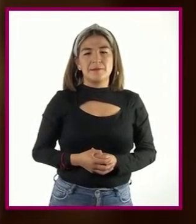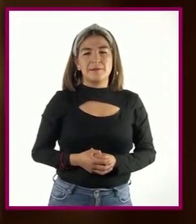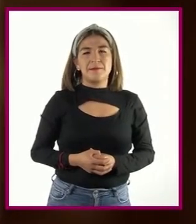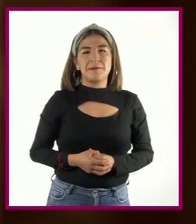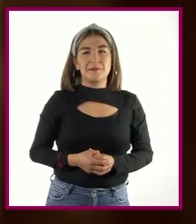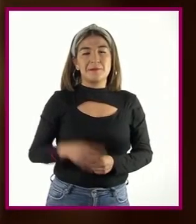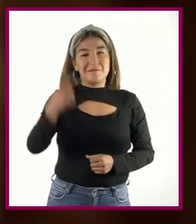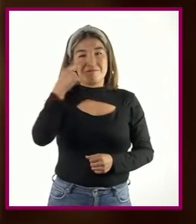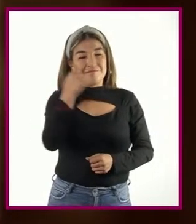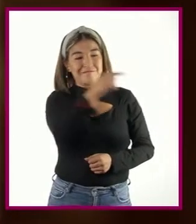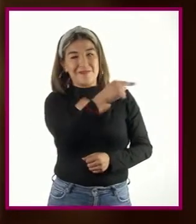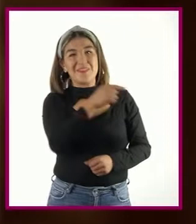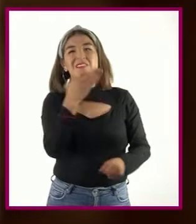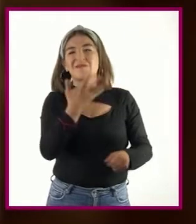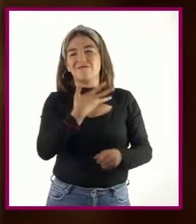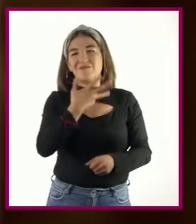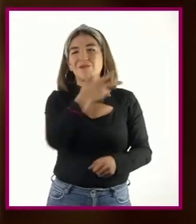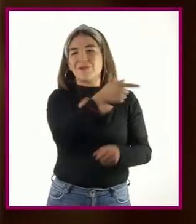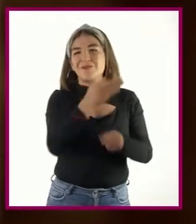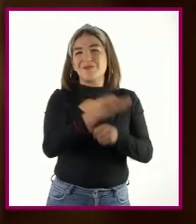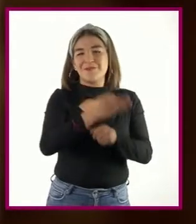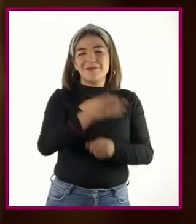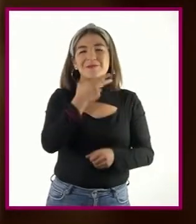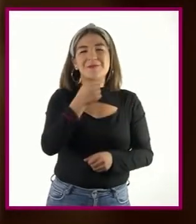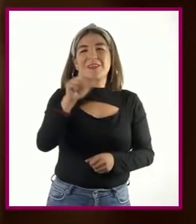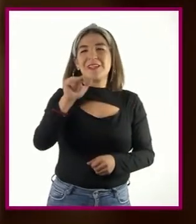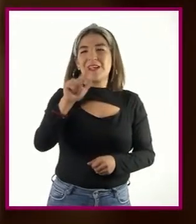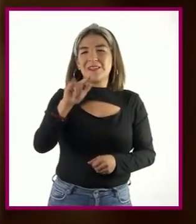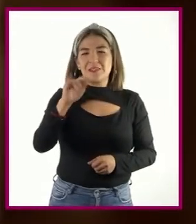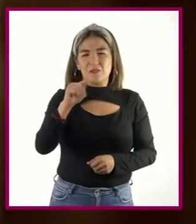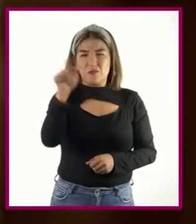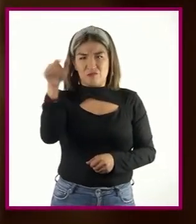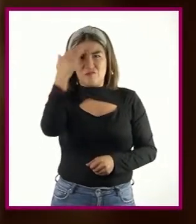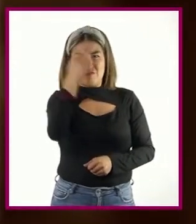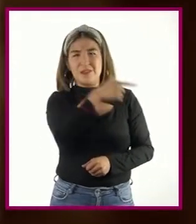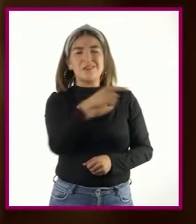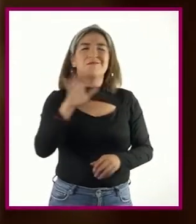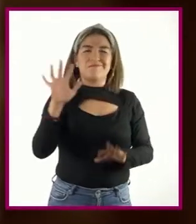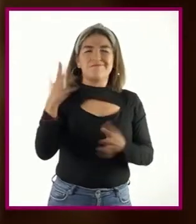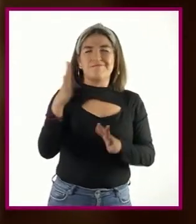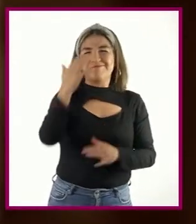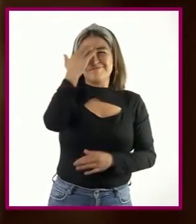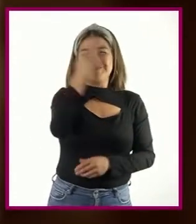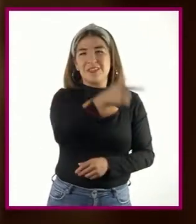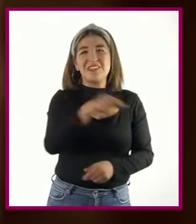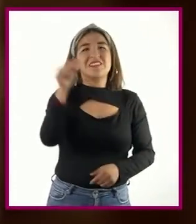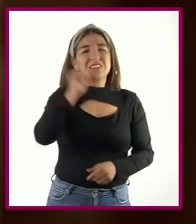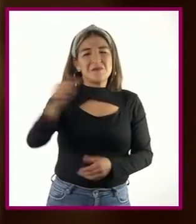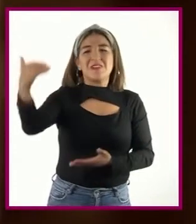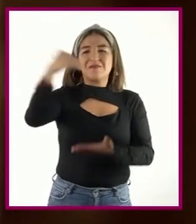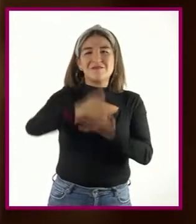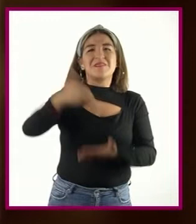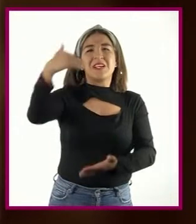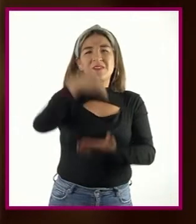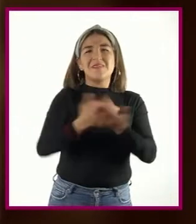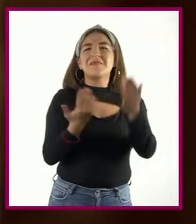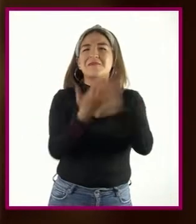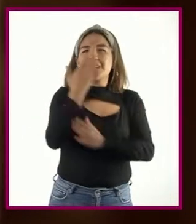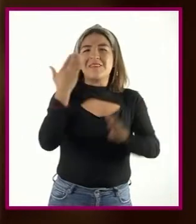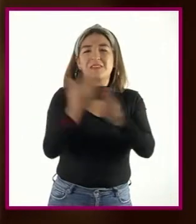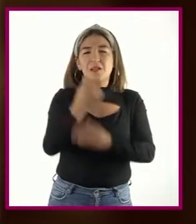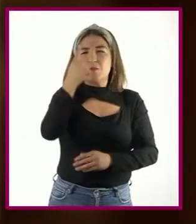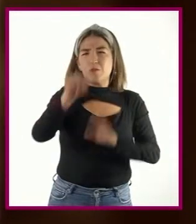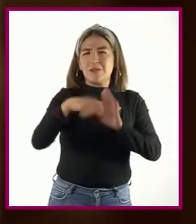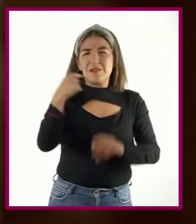Mira, ahí está otra vez Lolito. ¿Lo conoces? Más o menos. Viene casi todas las mañanas y una vez